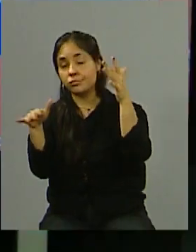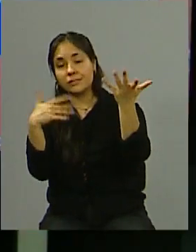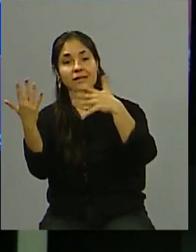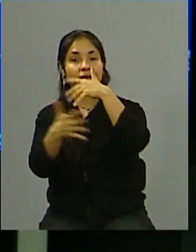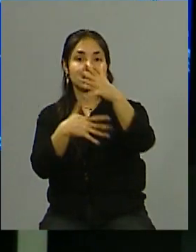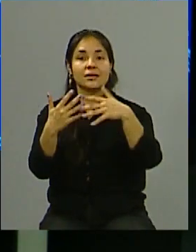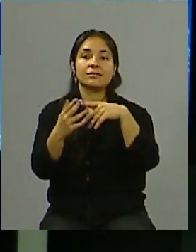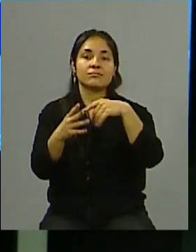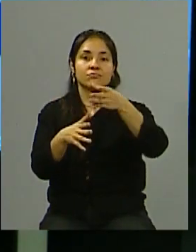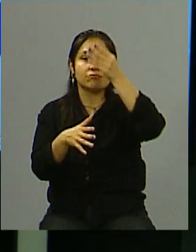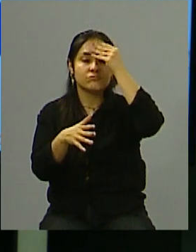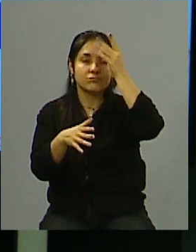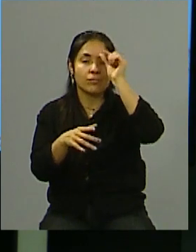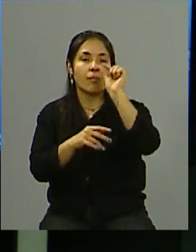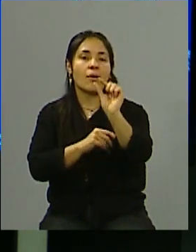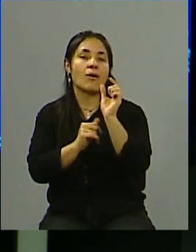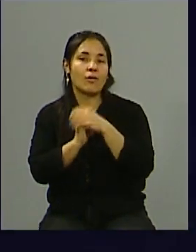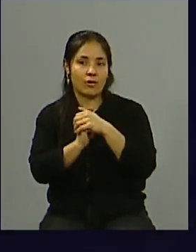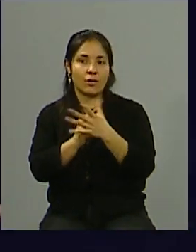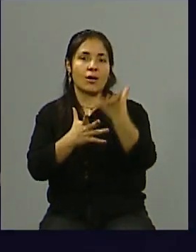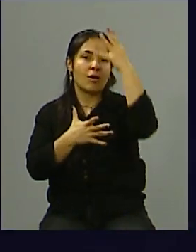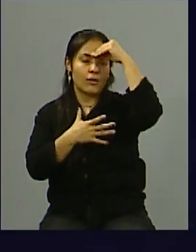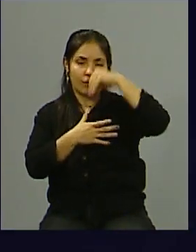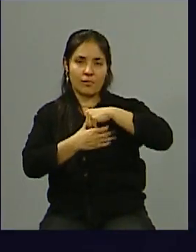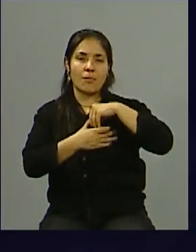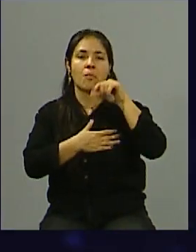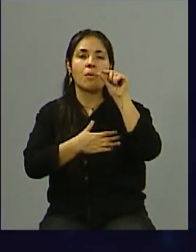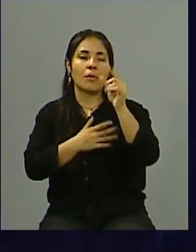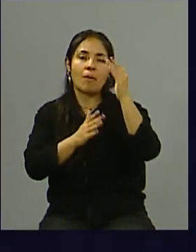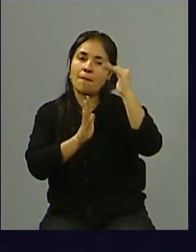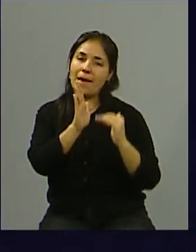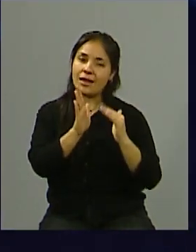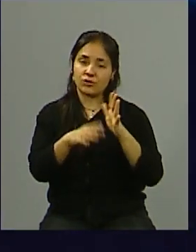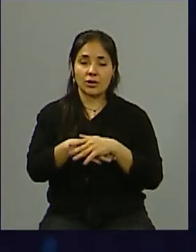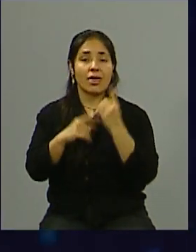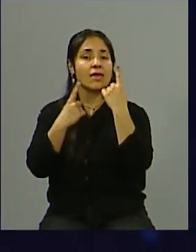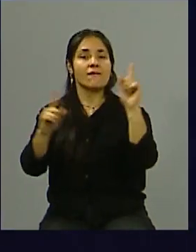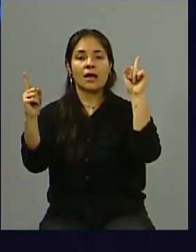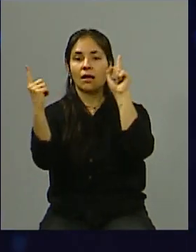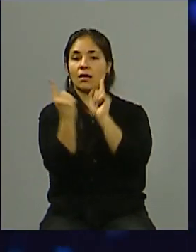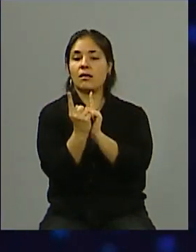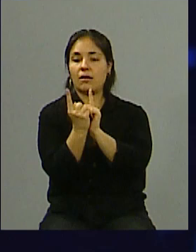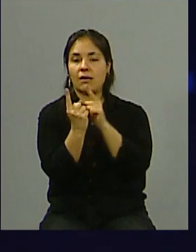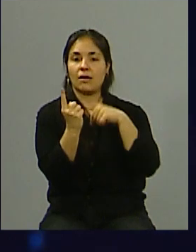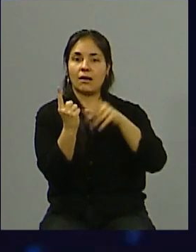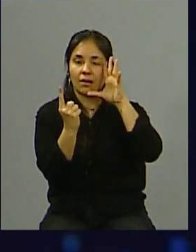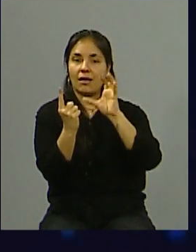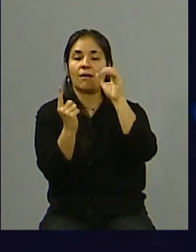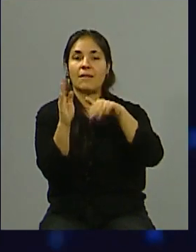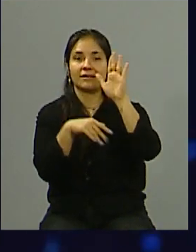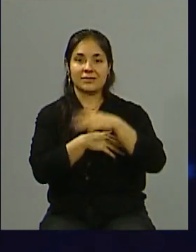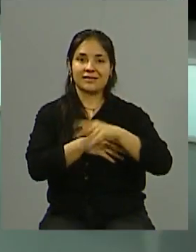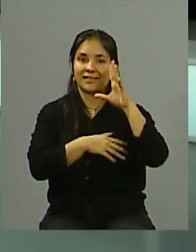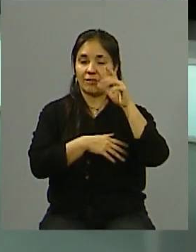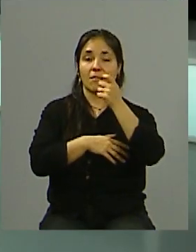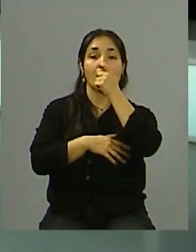registra mucho menos e incorpora mucho menos. También lo mencionaste y fue llamativo, me acuerdo que Macri le decía a